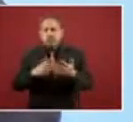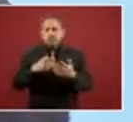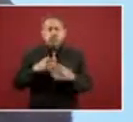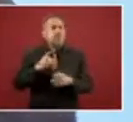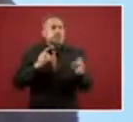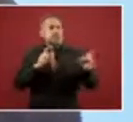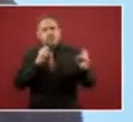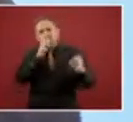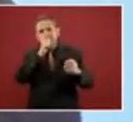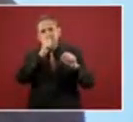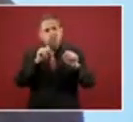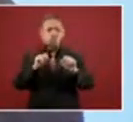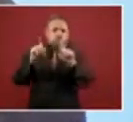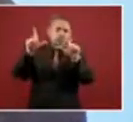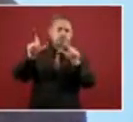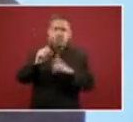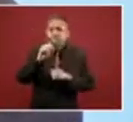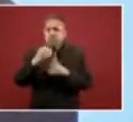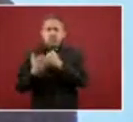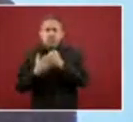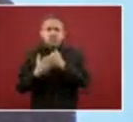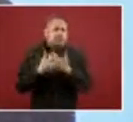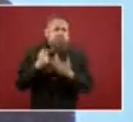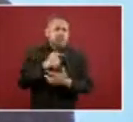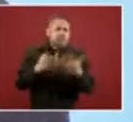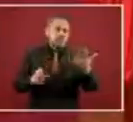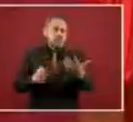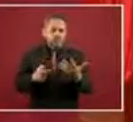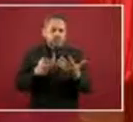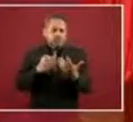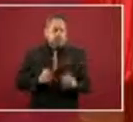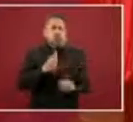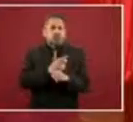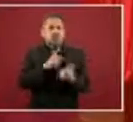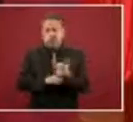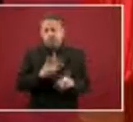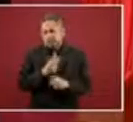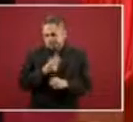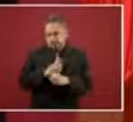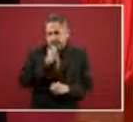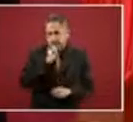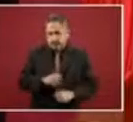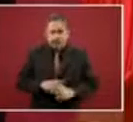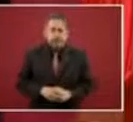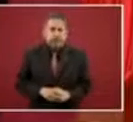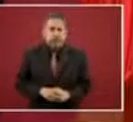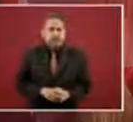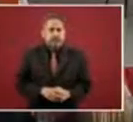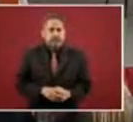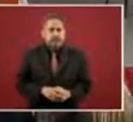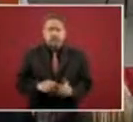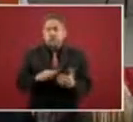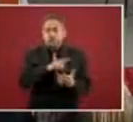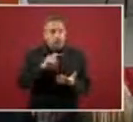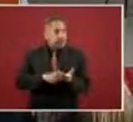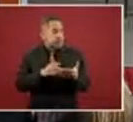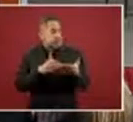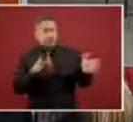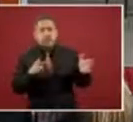señalización, iluminación, un tema de seguridad y conectividad en los espacios públicos. Espacios públicos que